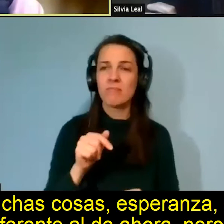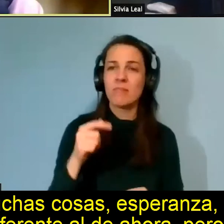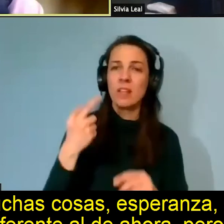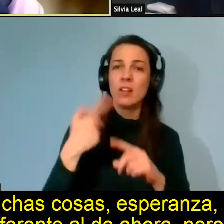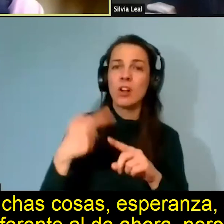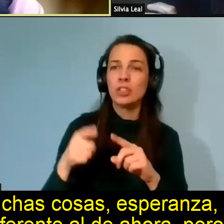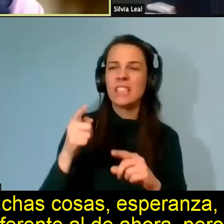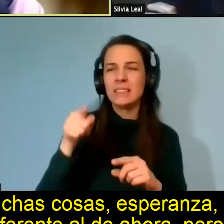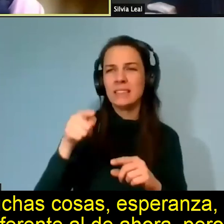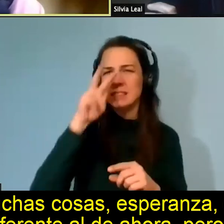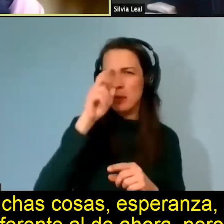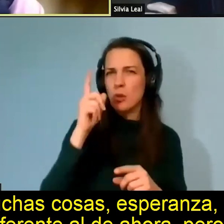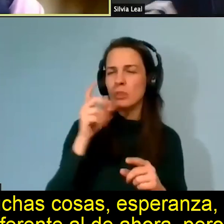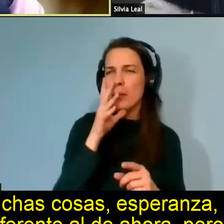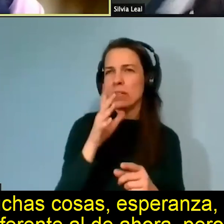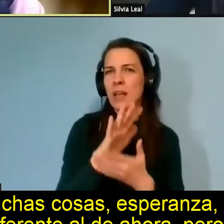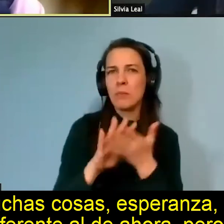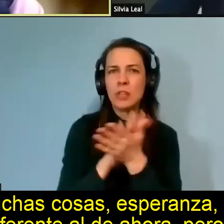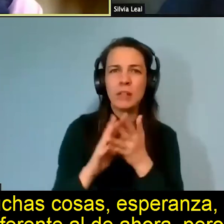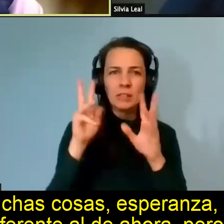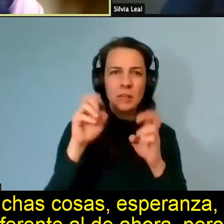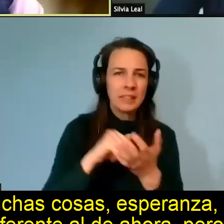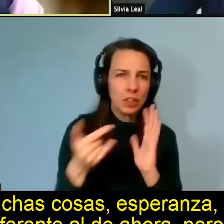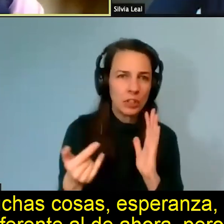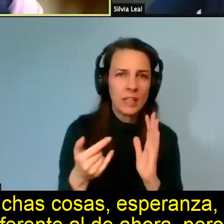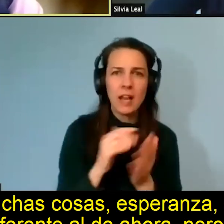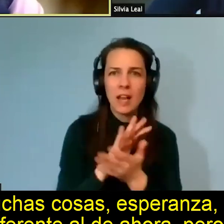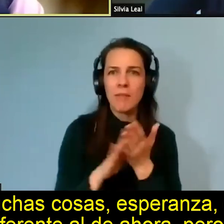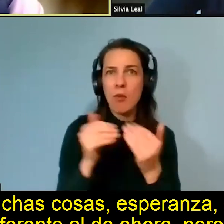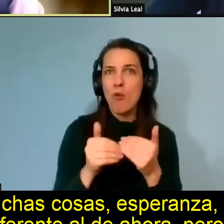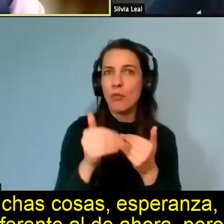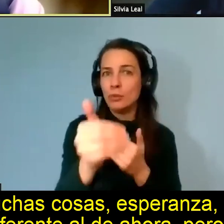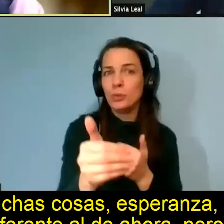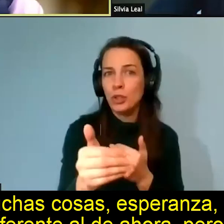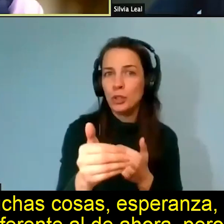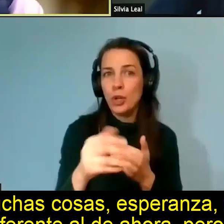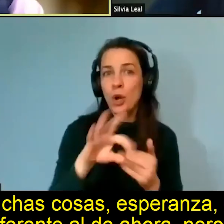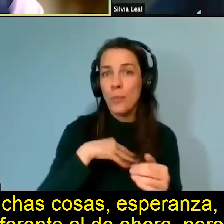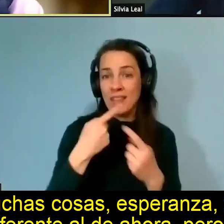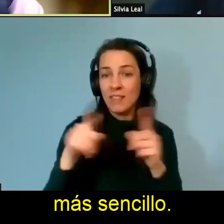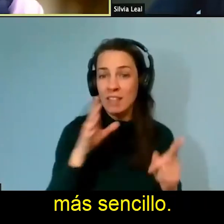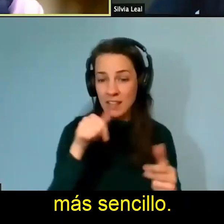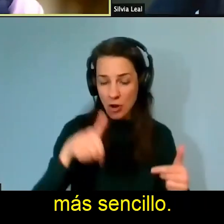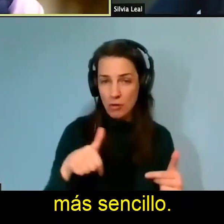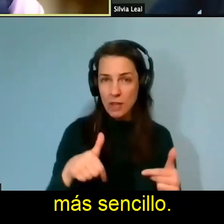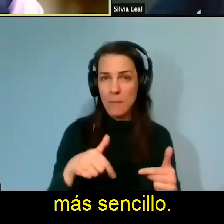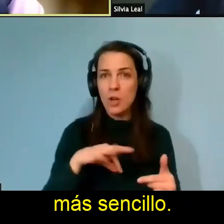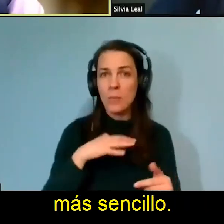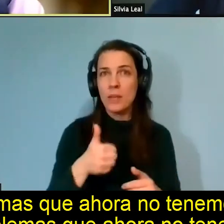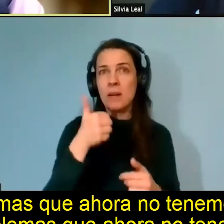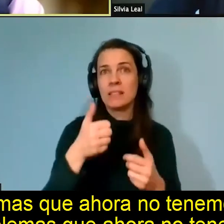¿no? Y esperanza y, bueno, que tenemos un futuro que puede ser diferente al de ahora, pero probablemente más